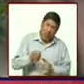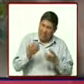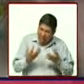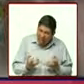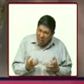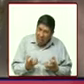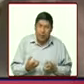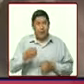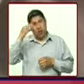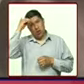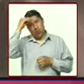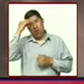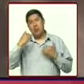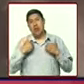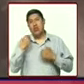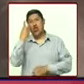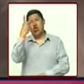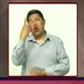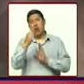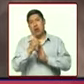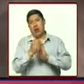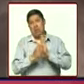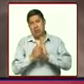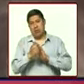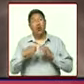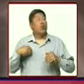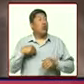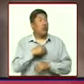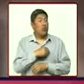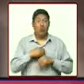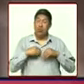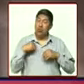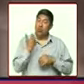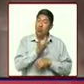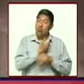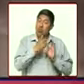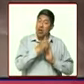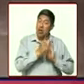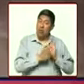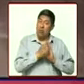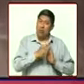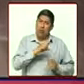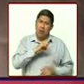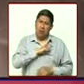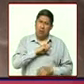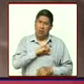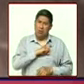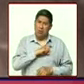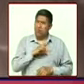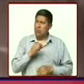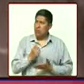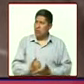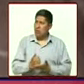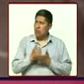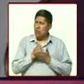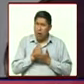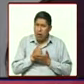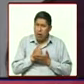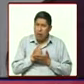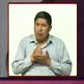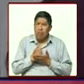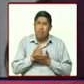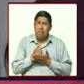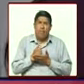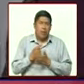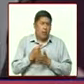Ahora, el señor cuenta con dos abogados. Nosotros también tenemos nuestra abogada, pero la policía tampoco ahorita nos está ayudando.